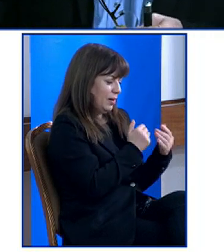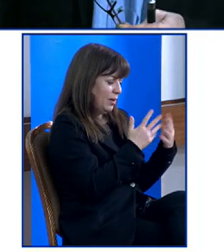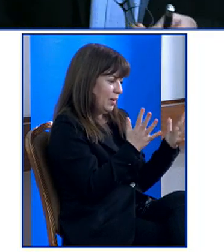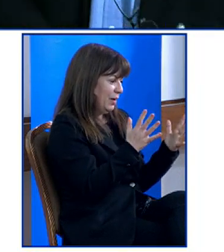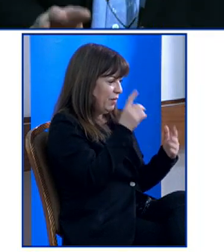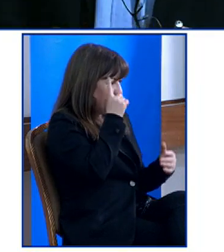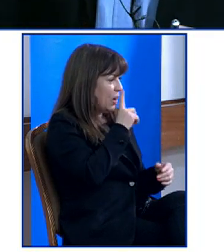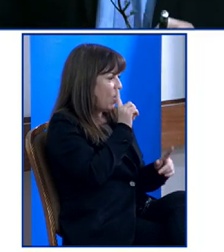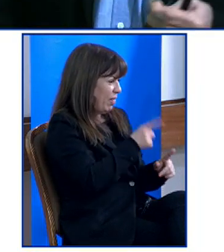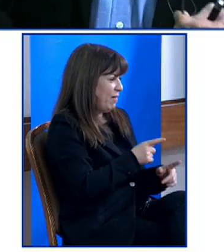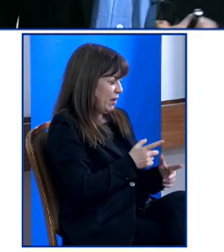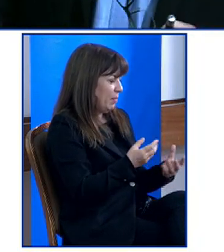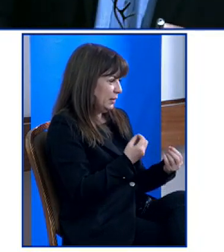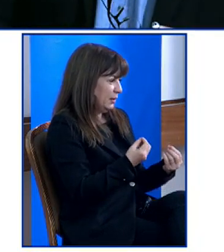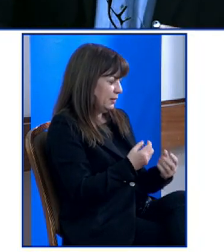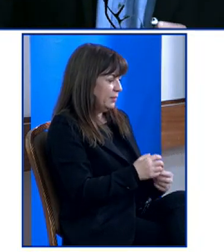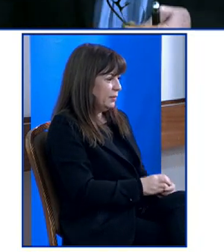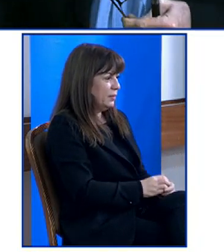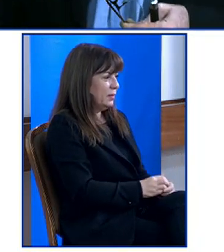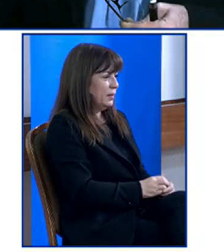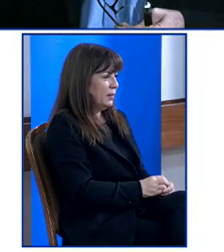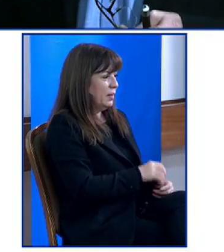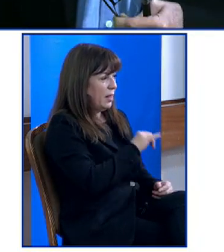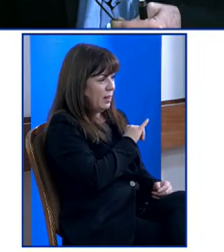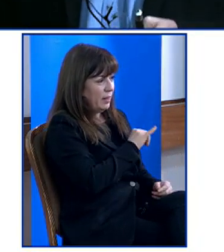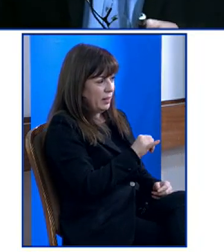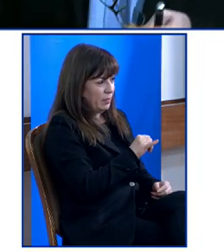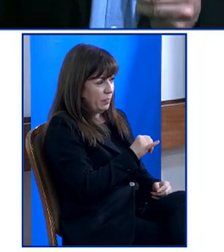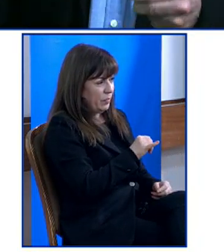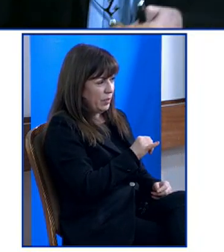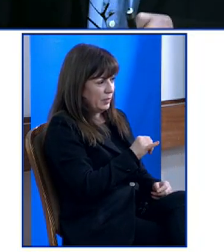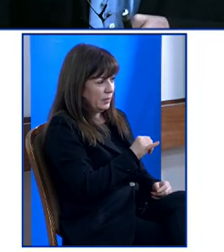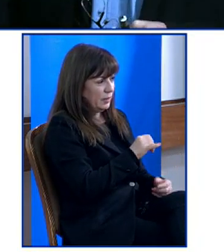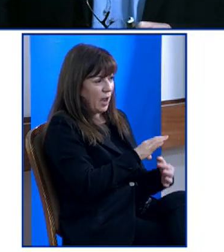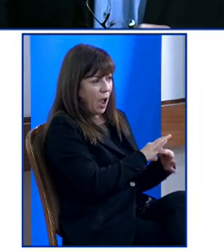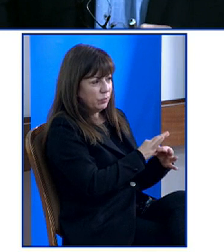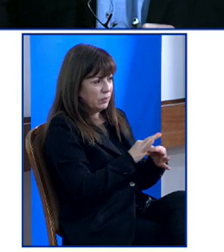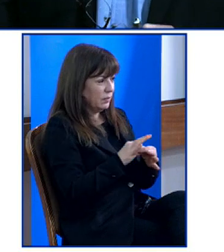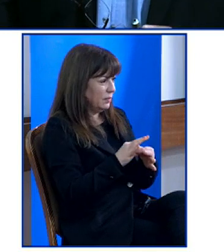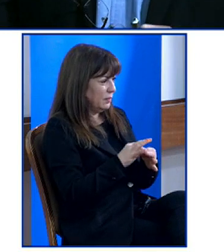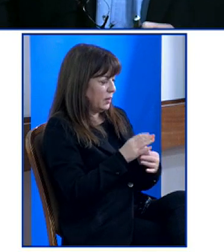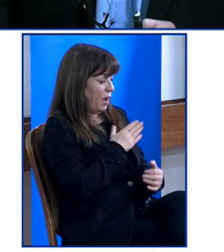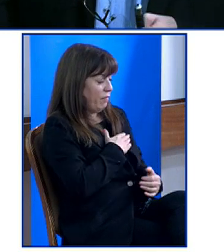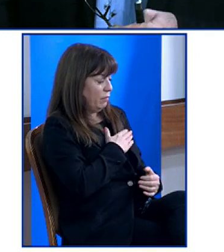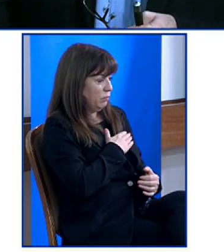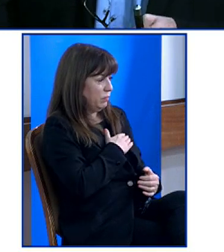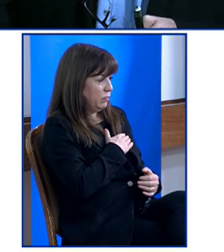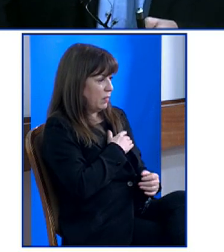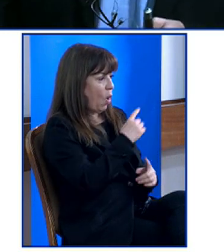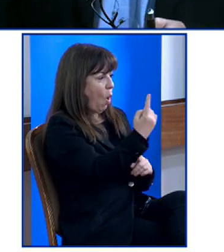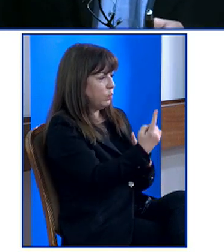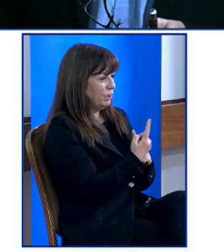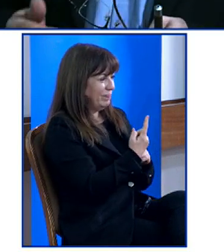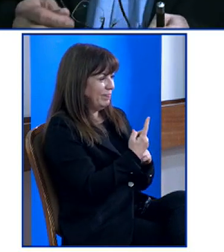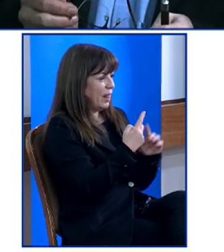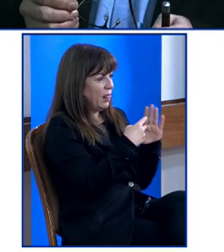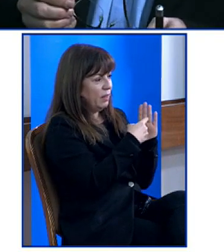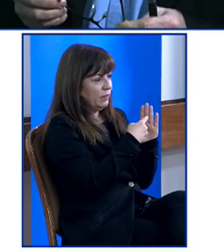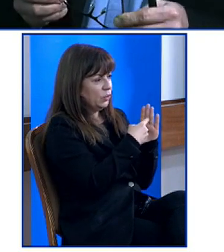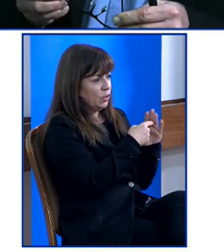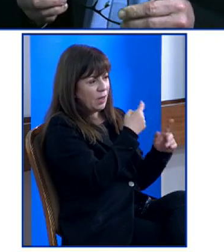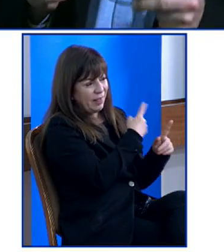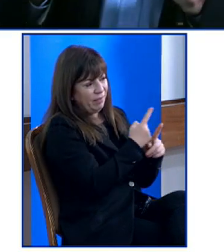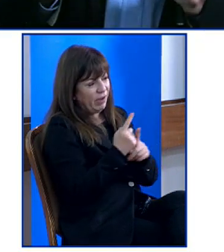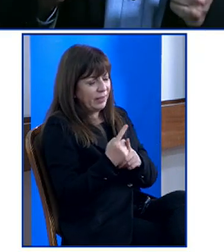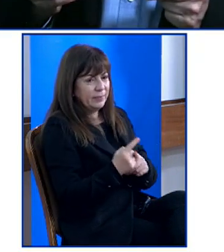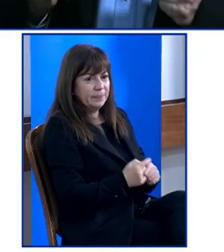ahí. Por todas las causas y después por todas las causas cardiovasculares según varias divisiones.